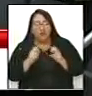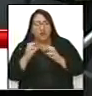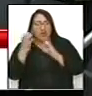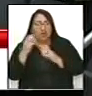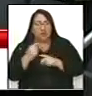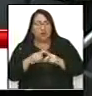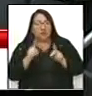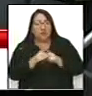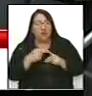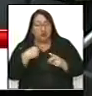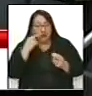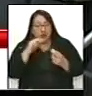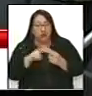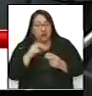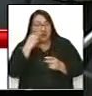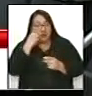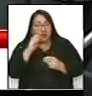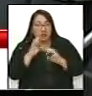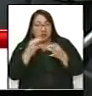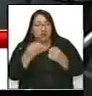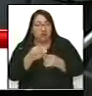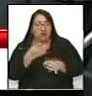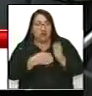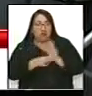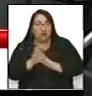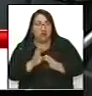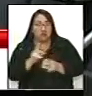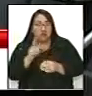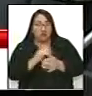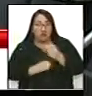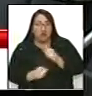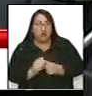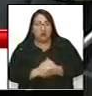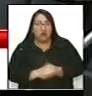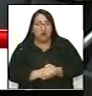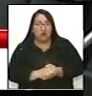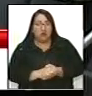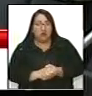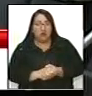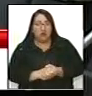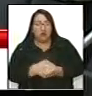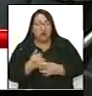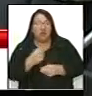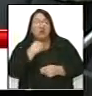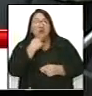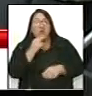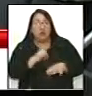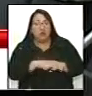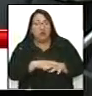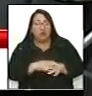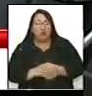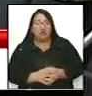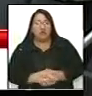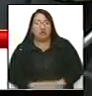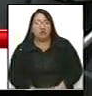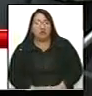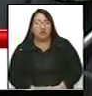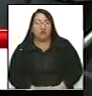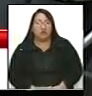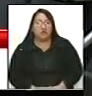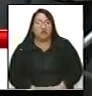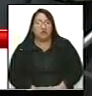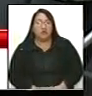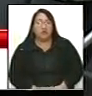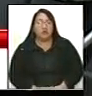pero también podemos observar a las madres de familia que han sacado adelante a sus hijos y que han sido voces anónimas. Ante ello, lo